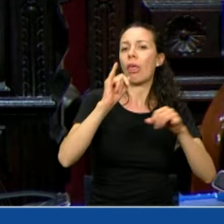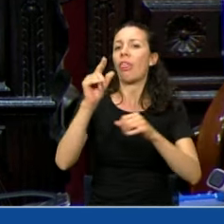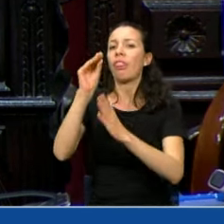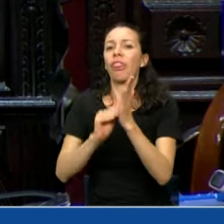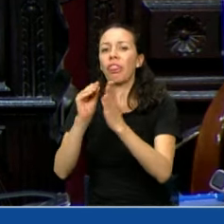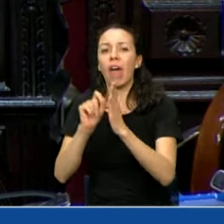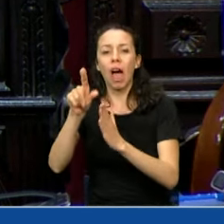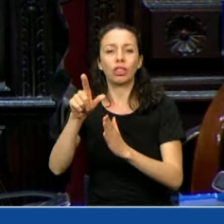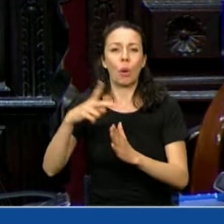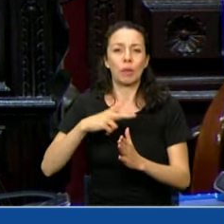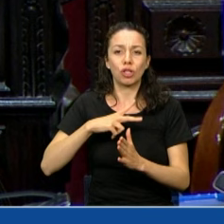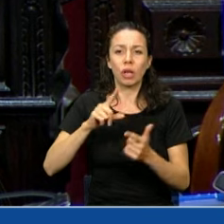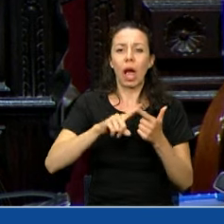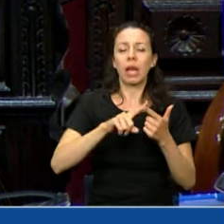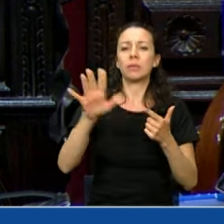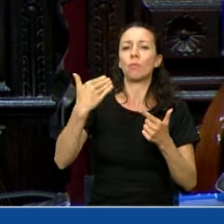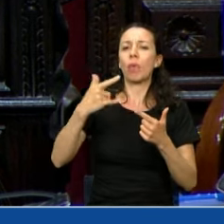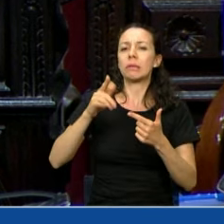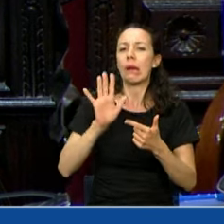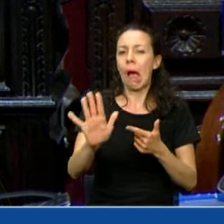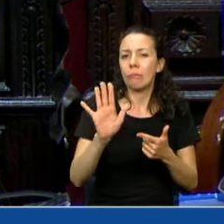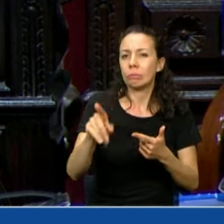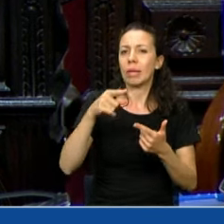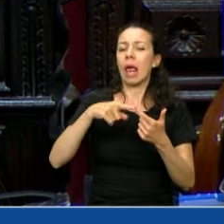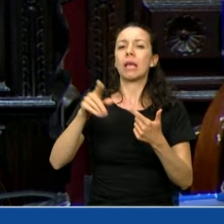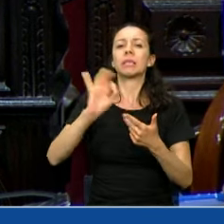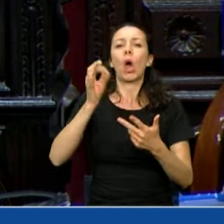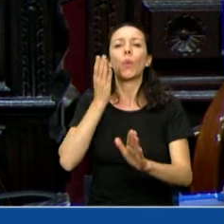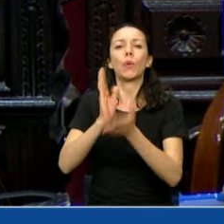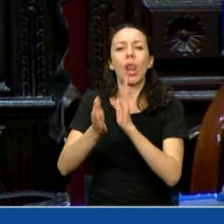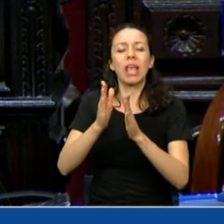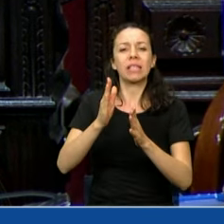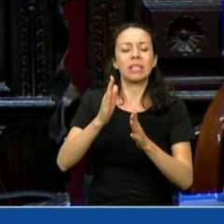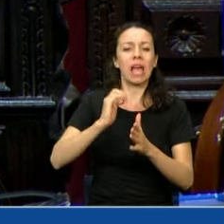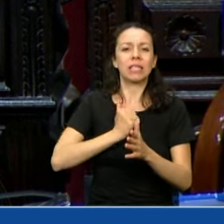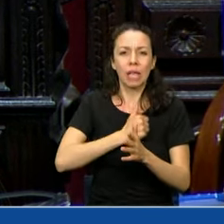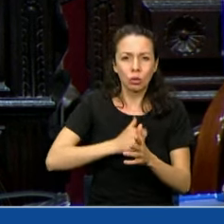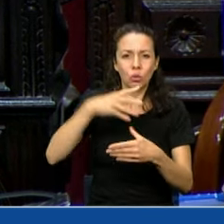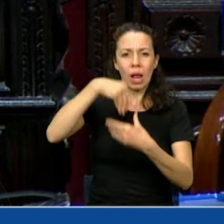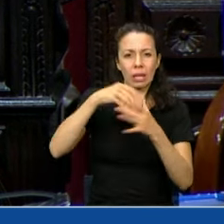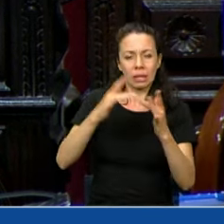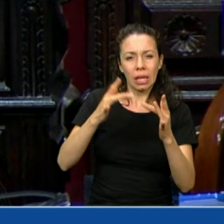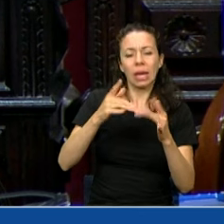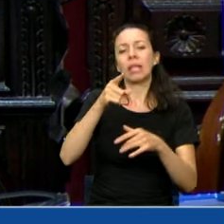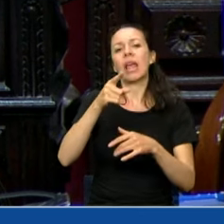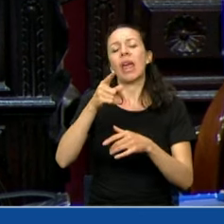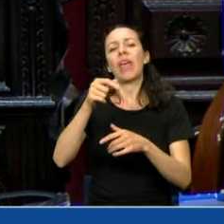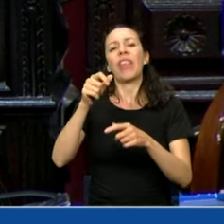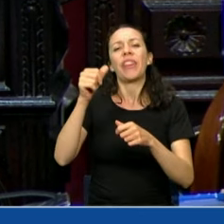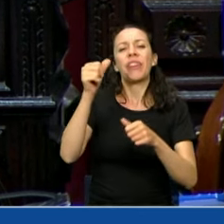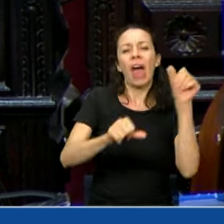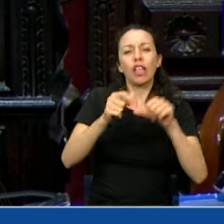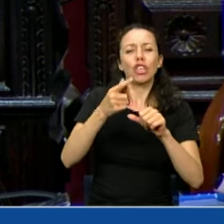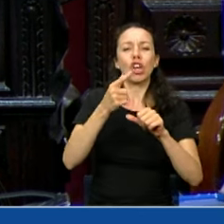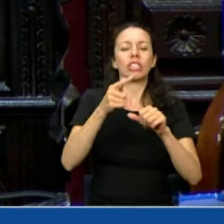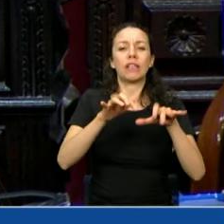extorsiones o amenazas digitales violencia sexual en internet acosos virtuales daños informáticos discursos